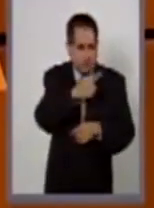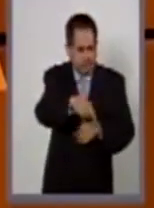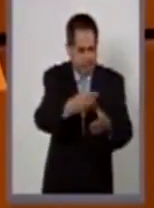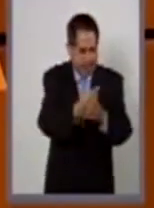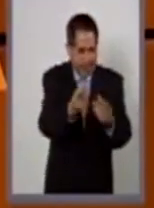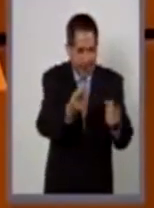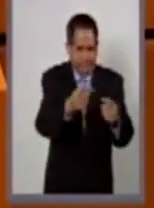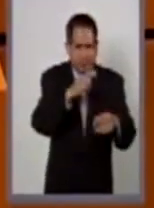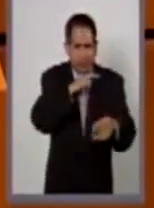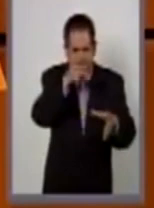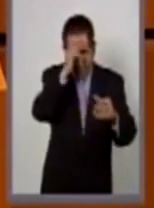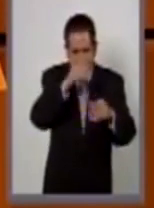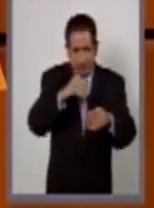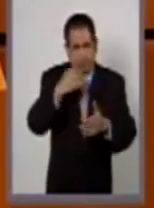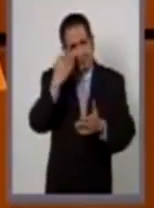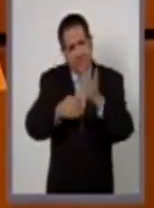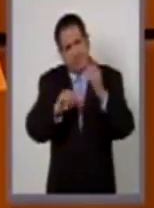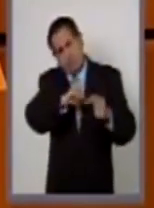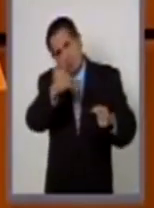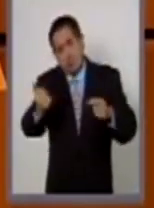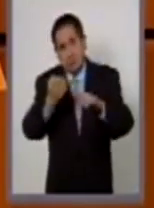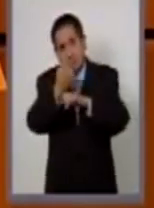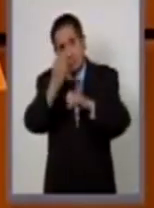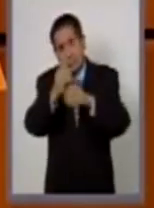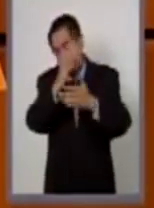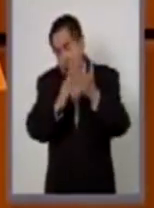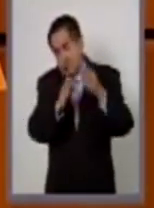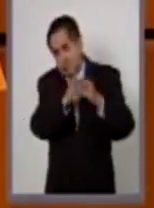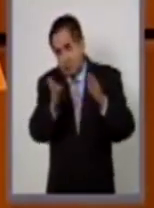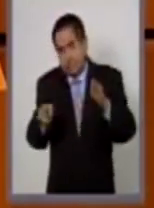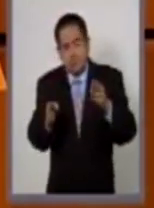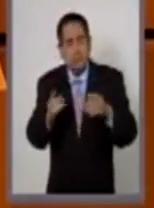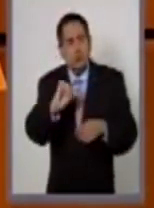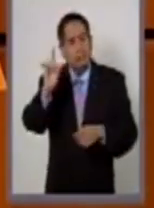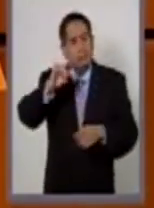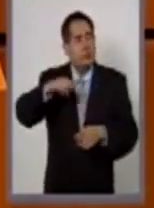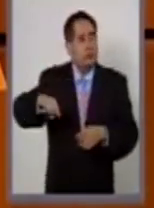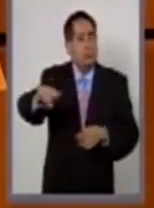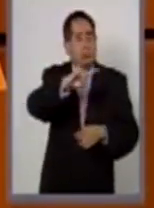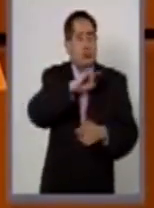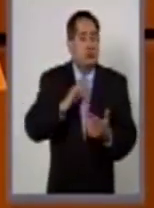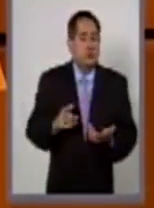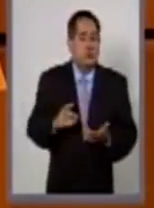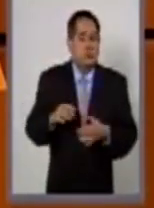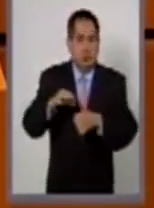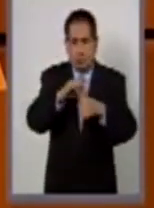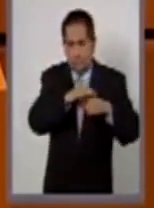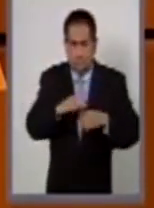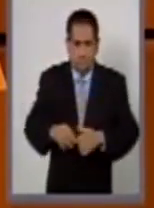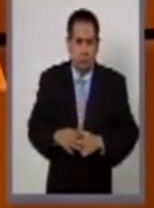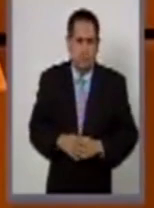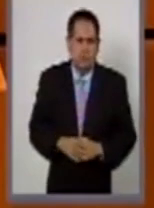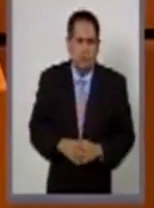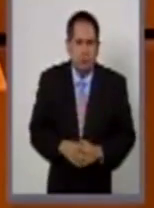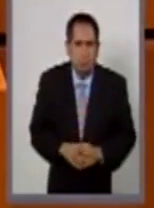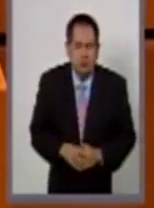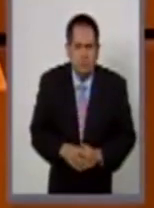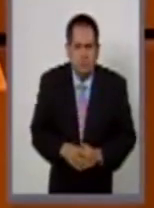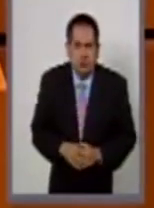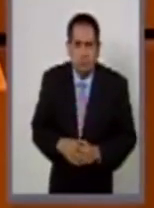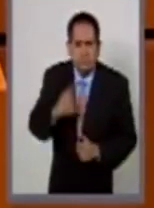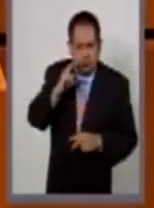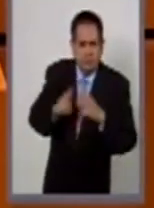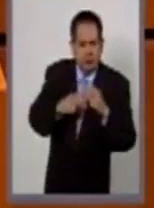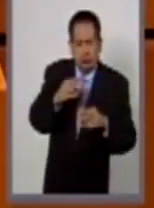acuerdo, porque falta la otra mitad, ¿verdad?, de los funcionarios electorales. ¿Verdad? Y